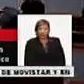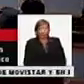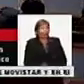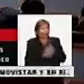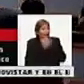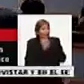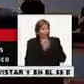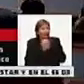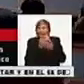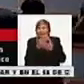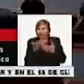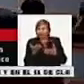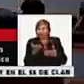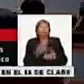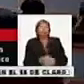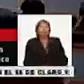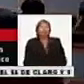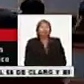Compañeros,